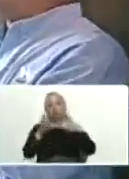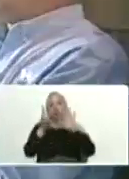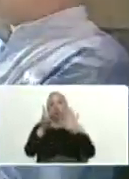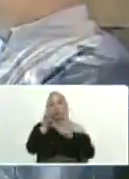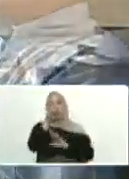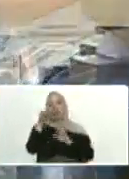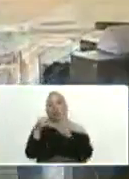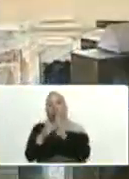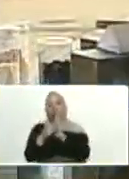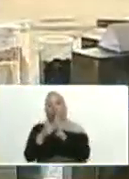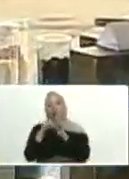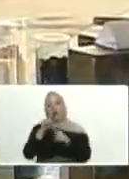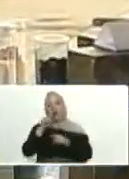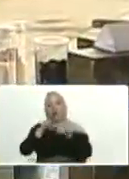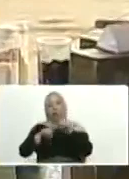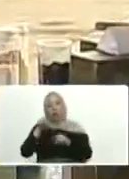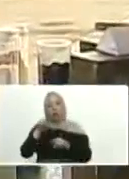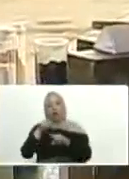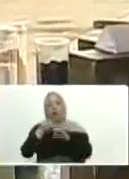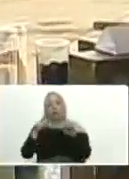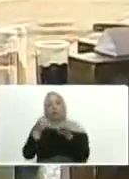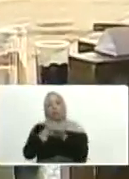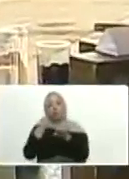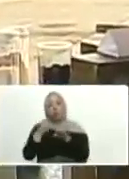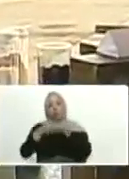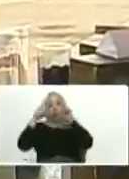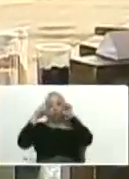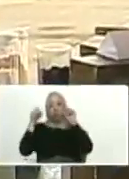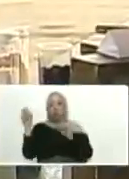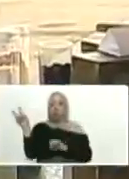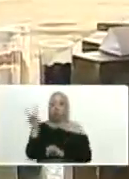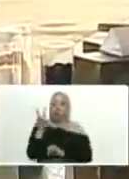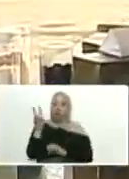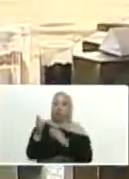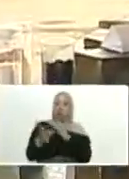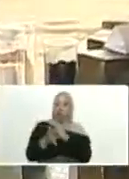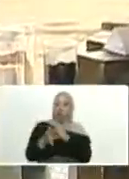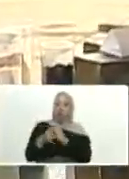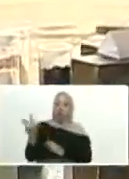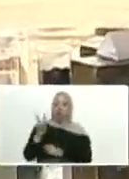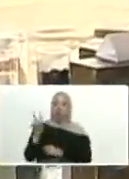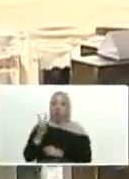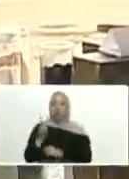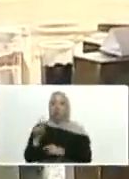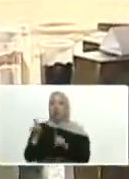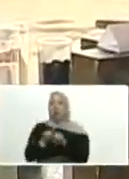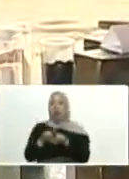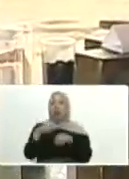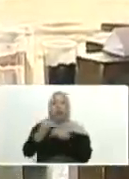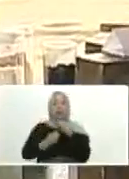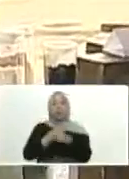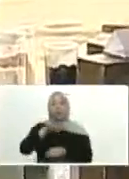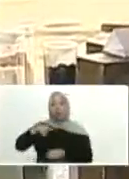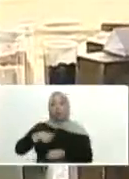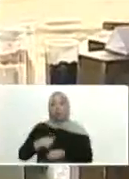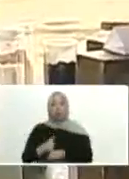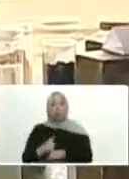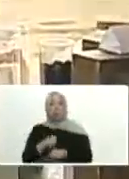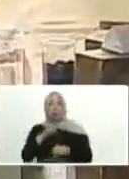con mano de obra venezolana con la inventiva de la de los trabajadores hemos logrado hacer esas setenta Y dos mil piezas presidente